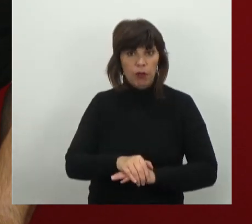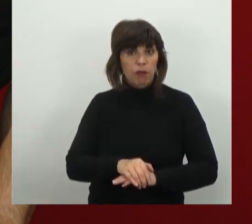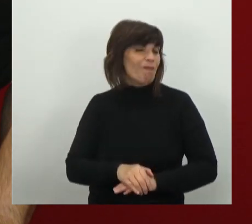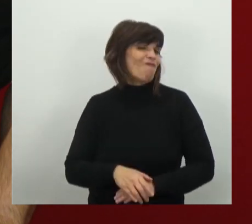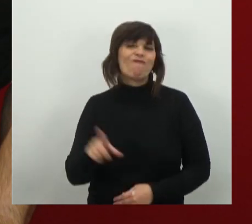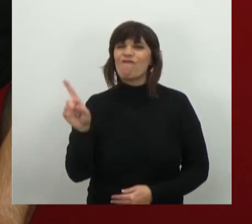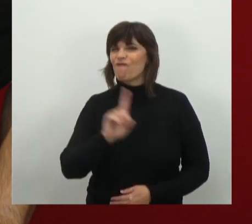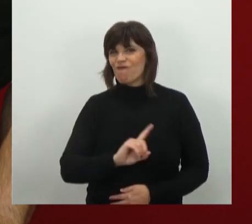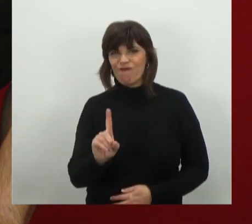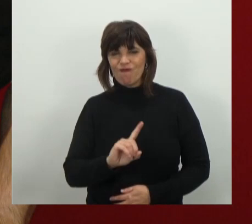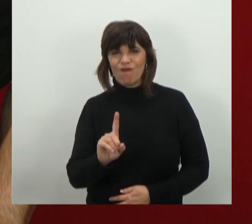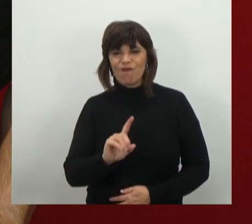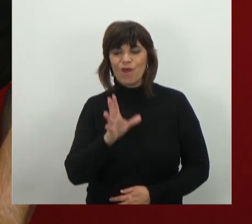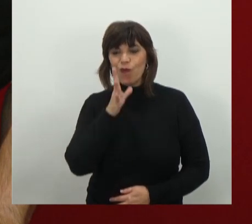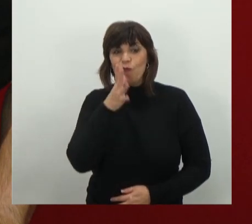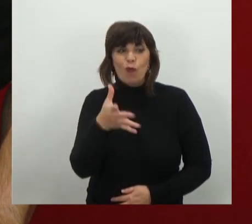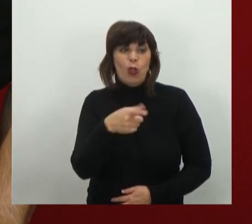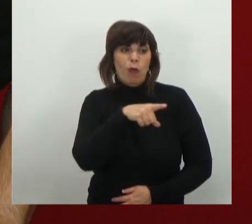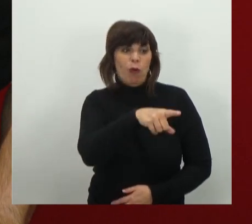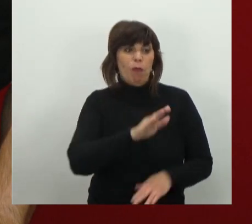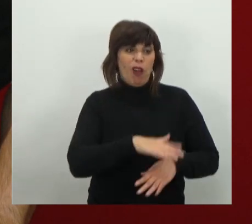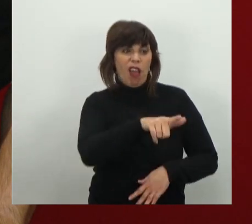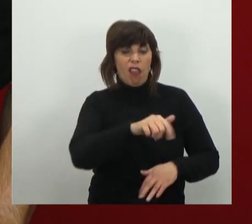porque para ti esto es imposible.